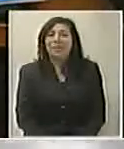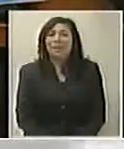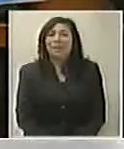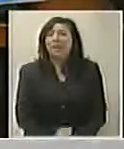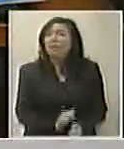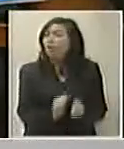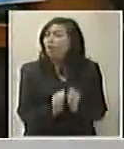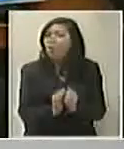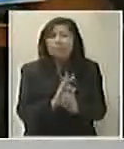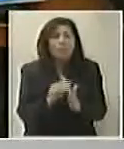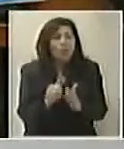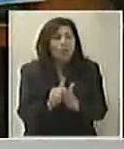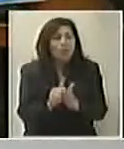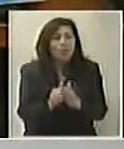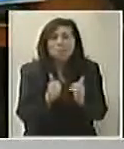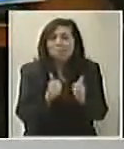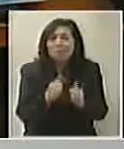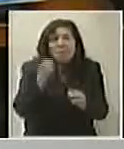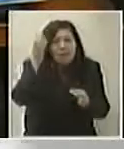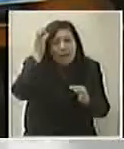con toda la buena fe del mundo